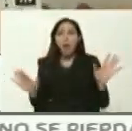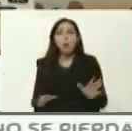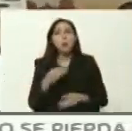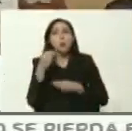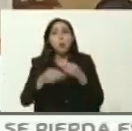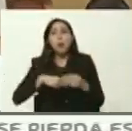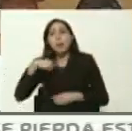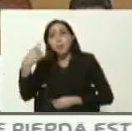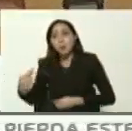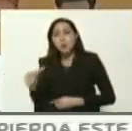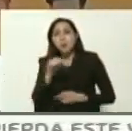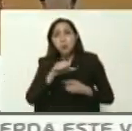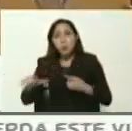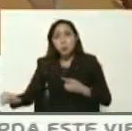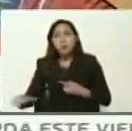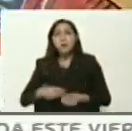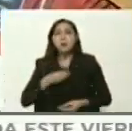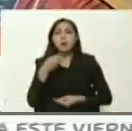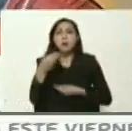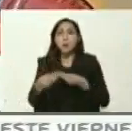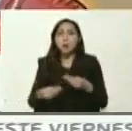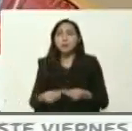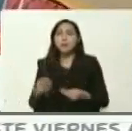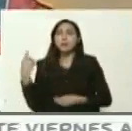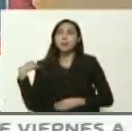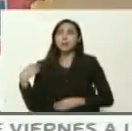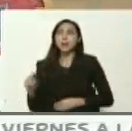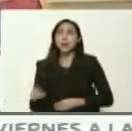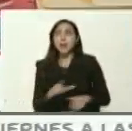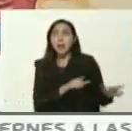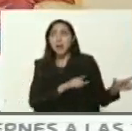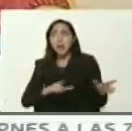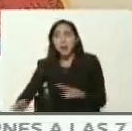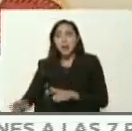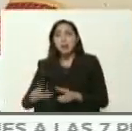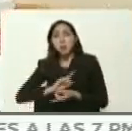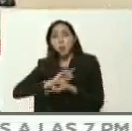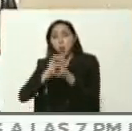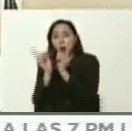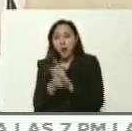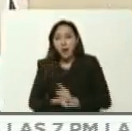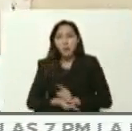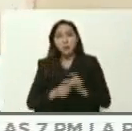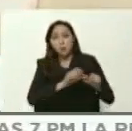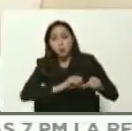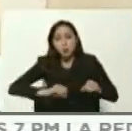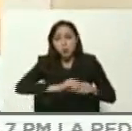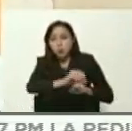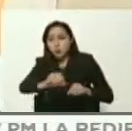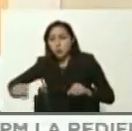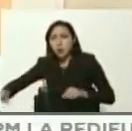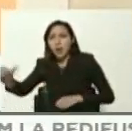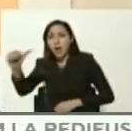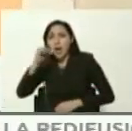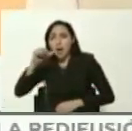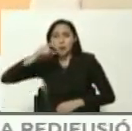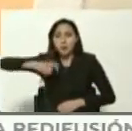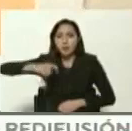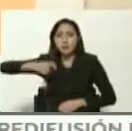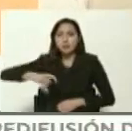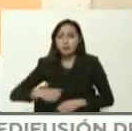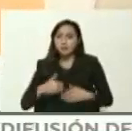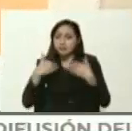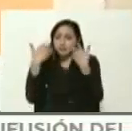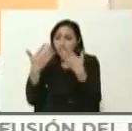los próximos días, la próxima semana, ya tendremos la sustitución de los metros de tuberías necesarios para poderle